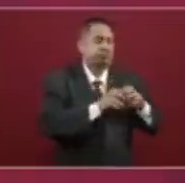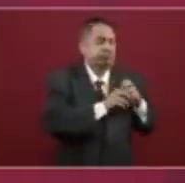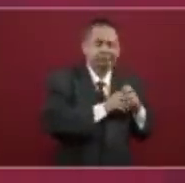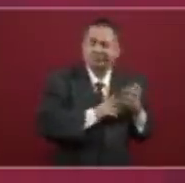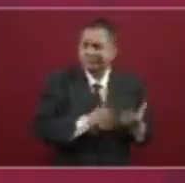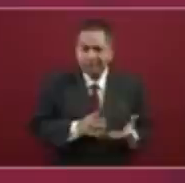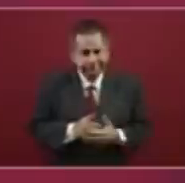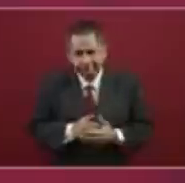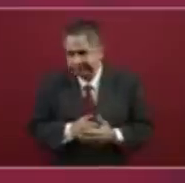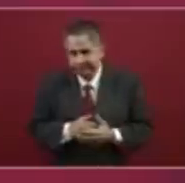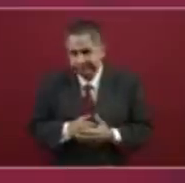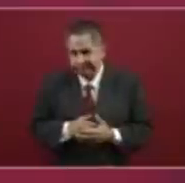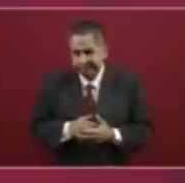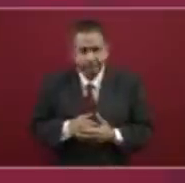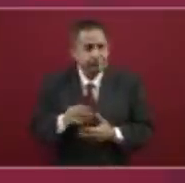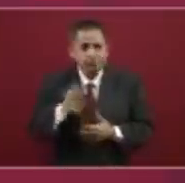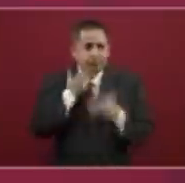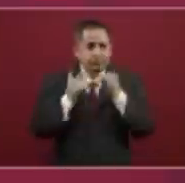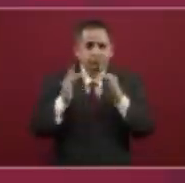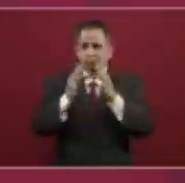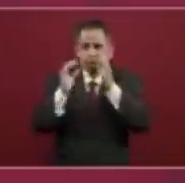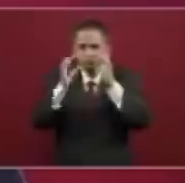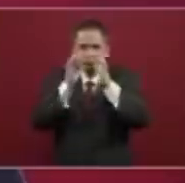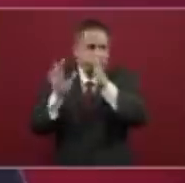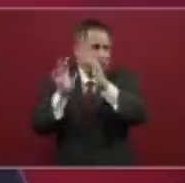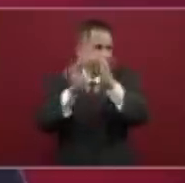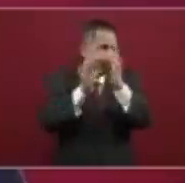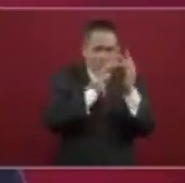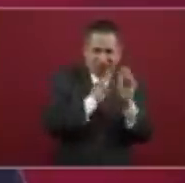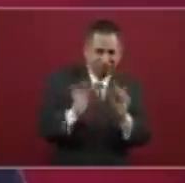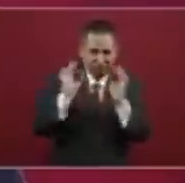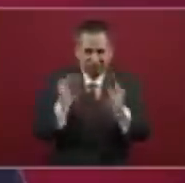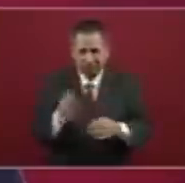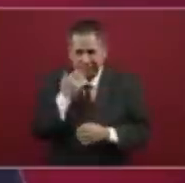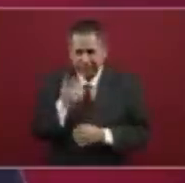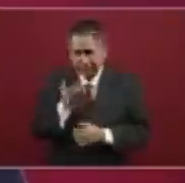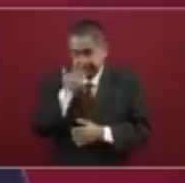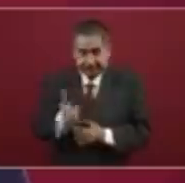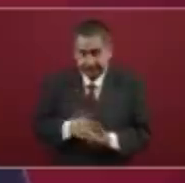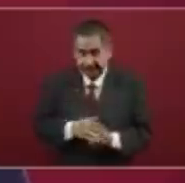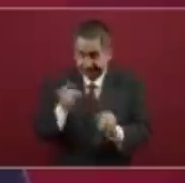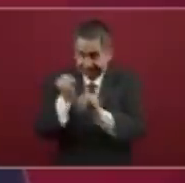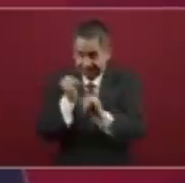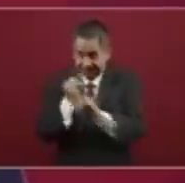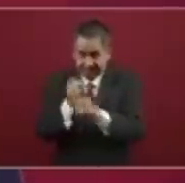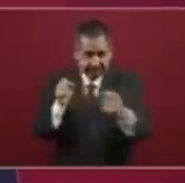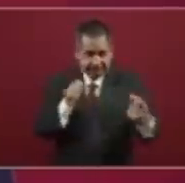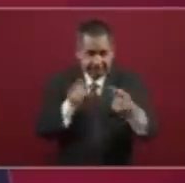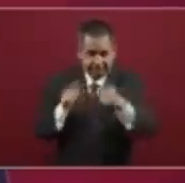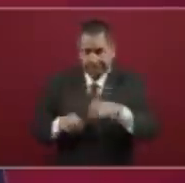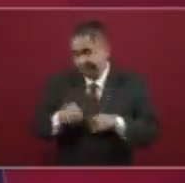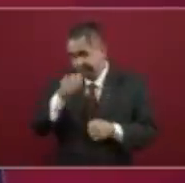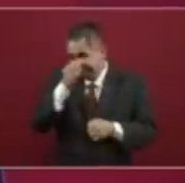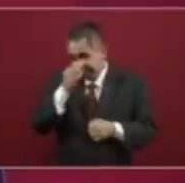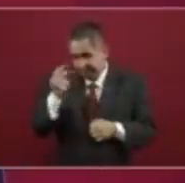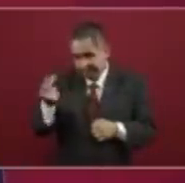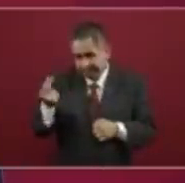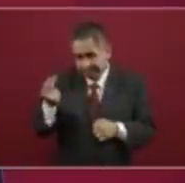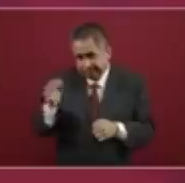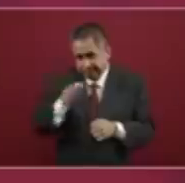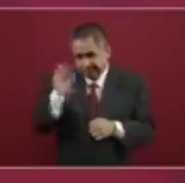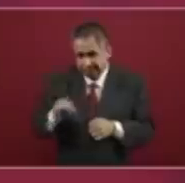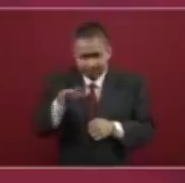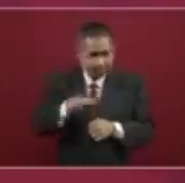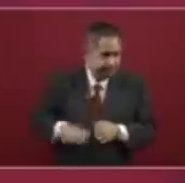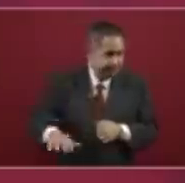que no hay comunicación en el país por internet. Solo el 25% del